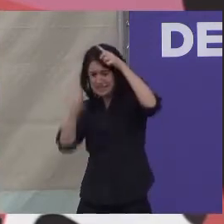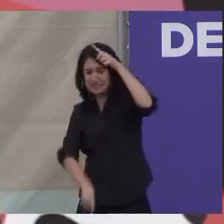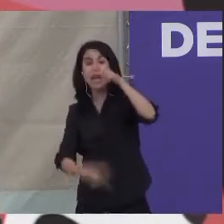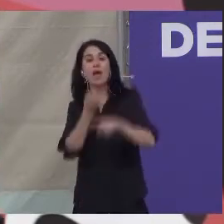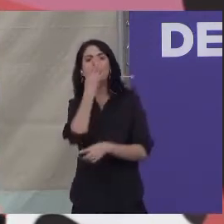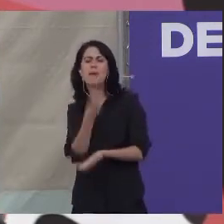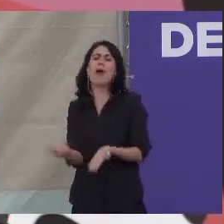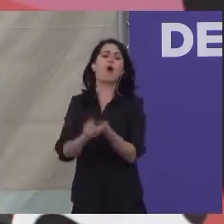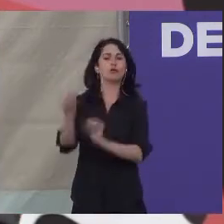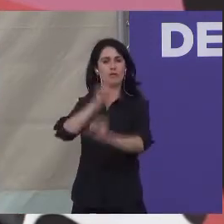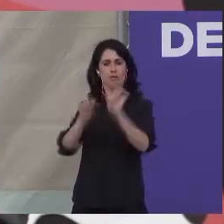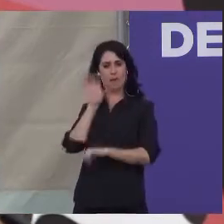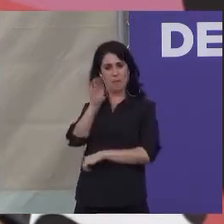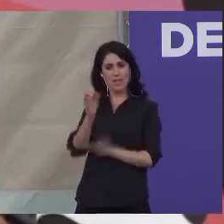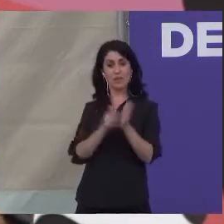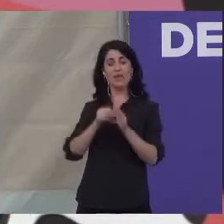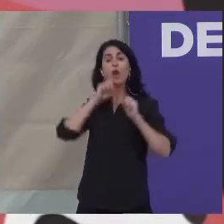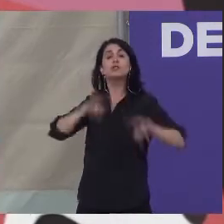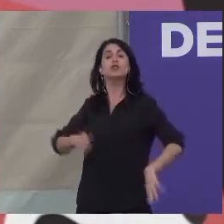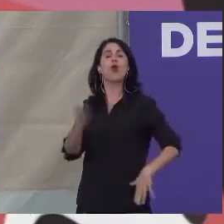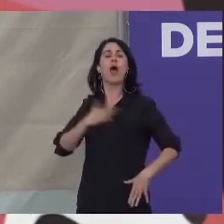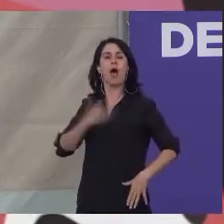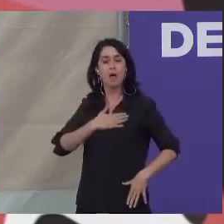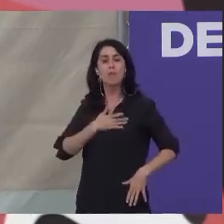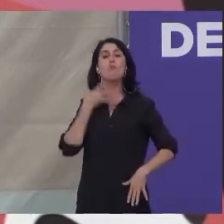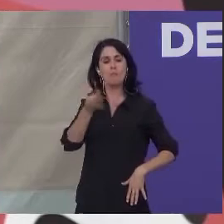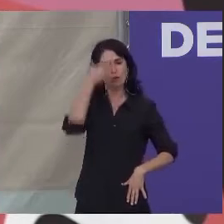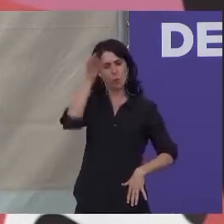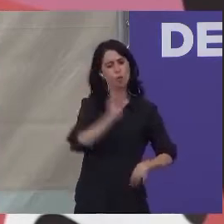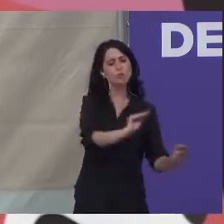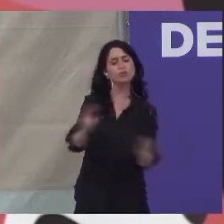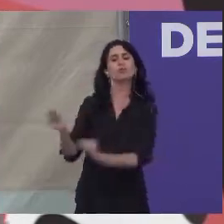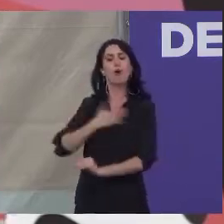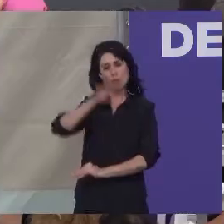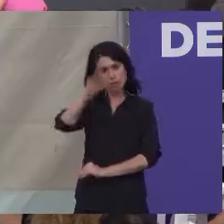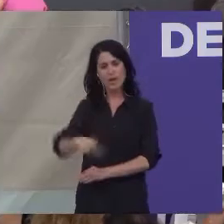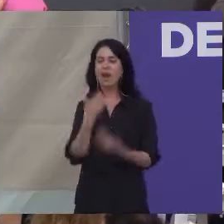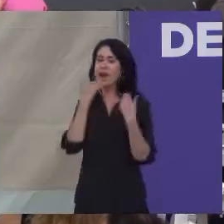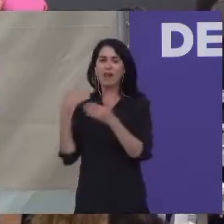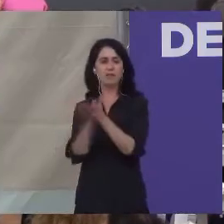País Valencià. La historia es nuestra y la hacen los pueblos. Muchas gracias, compañeros y compañeras.